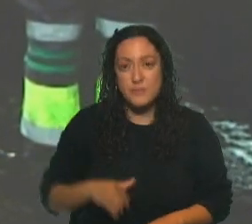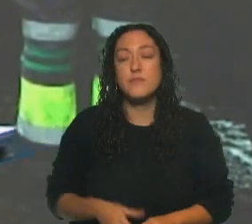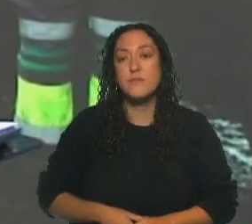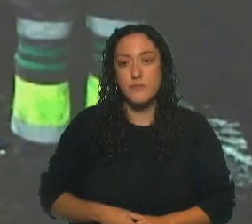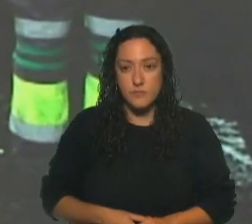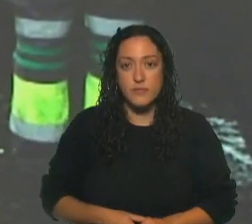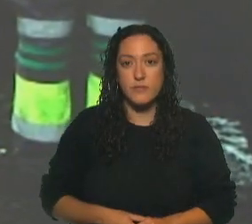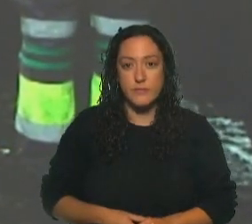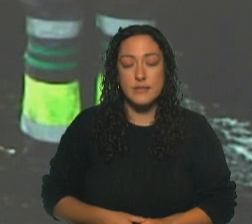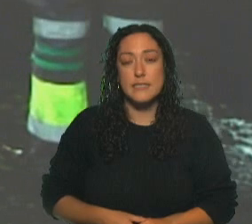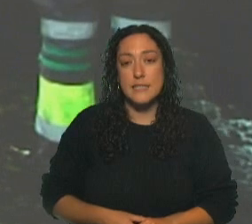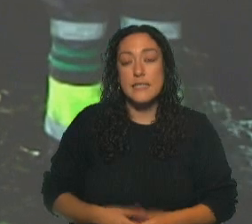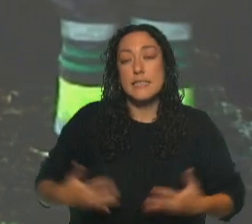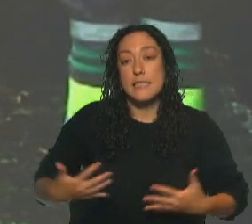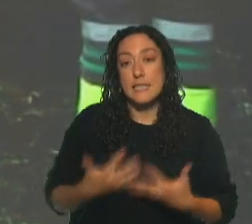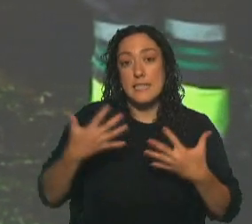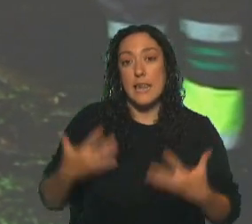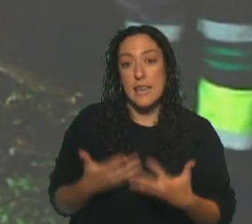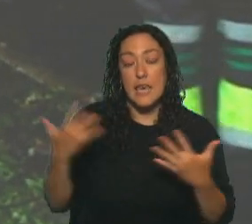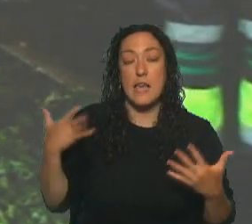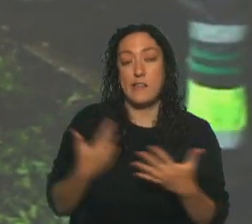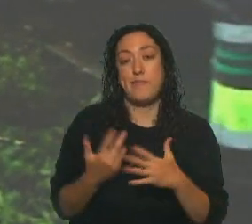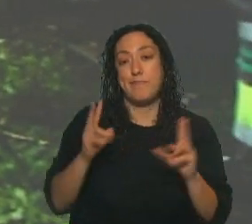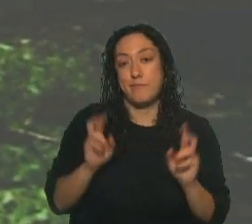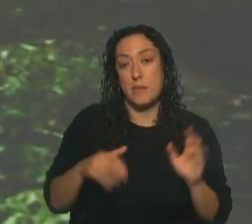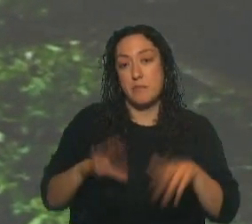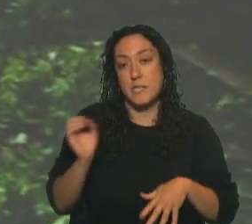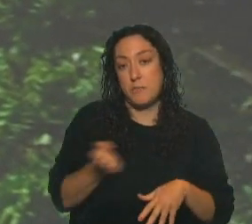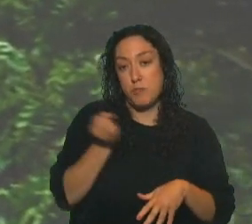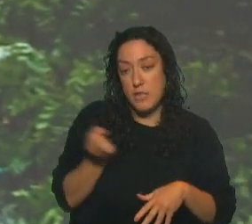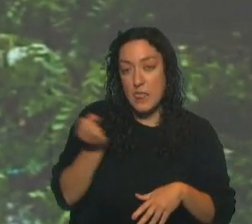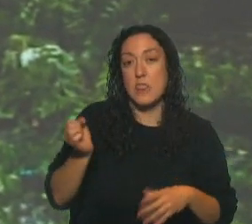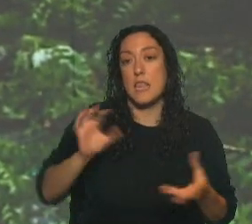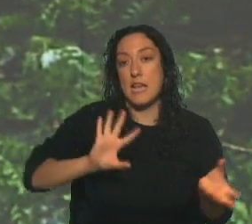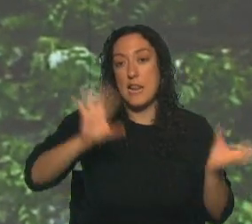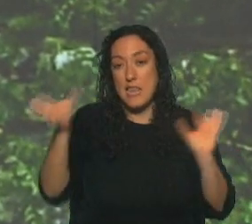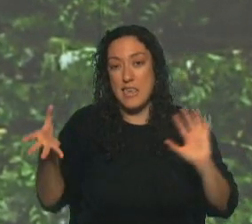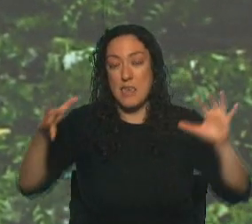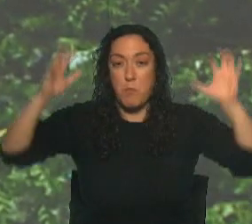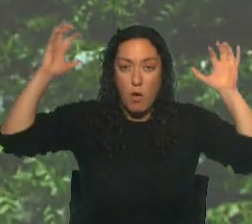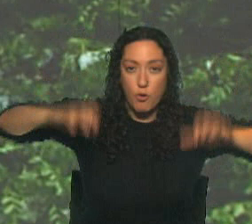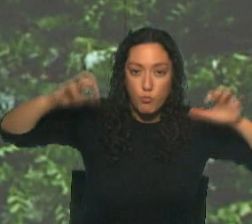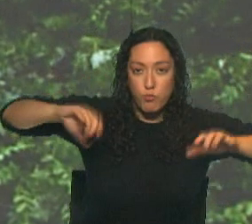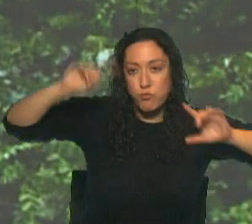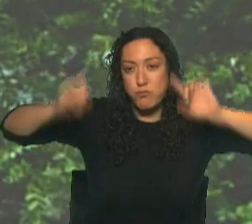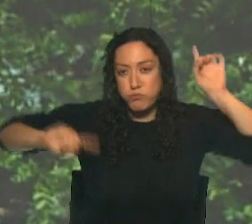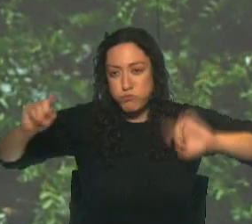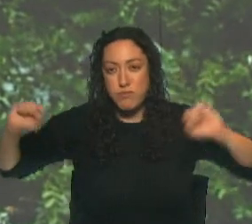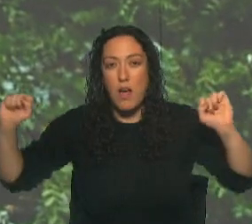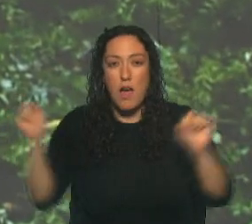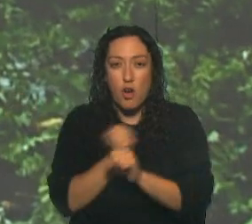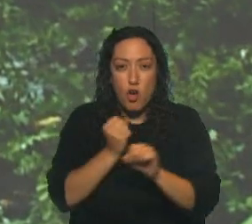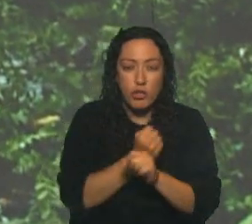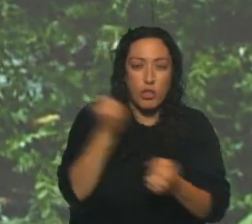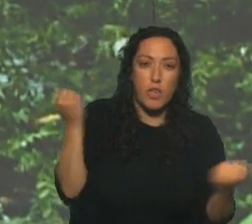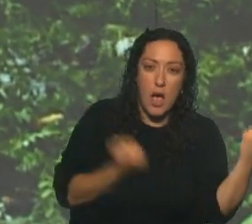el tema de estos días tiene que ver con lo que dejó el temporal, pero también los daños que se provocaron, ¿no? Autos que se han roto por